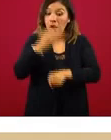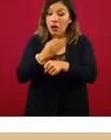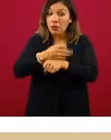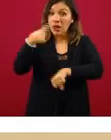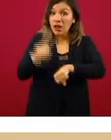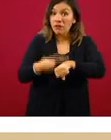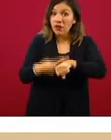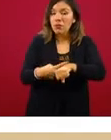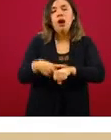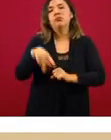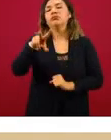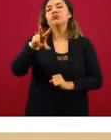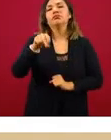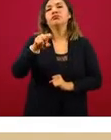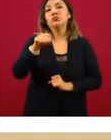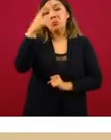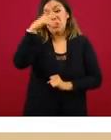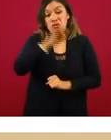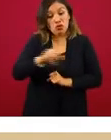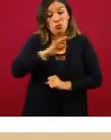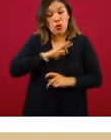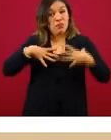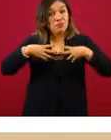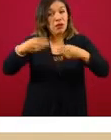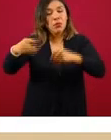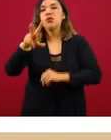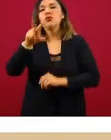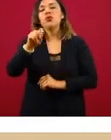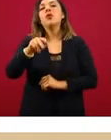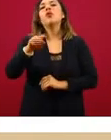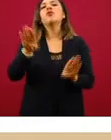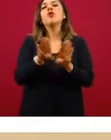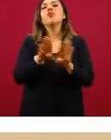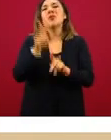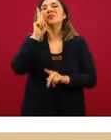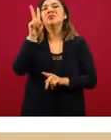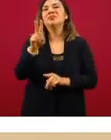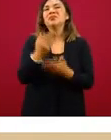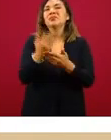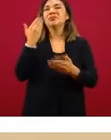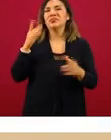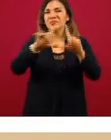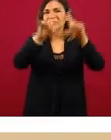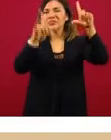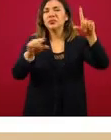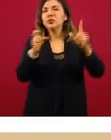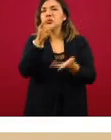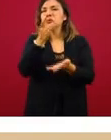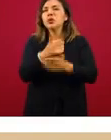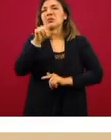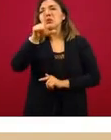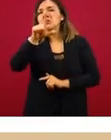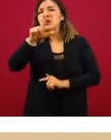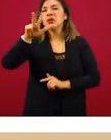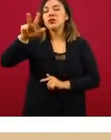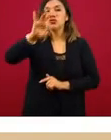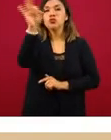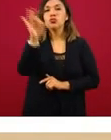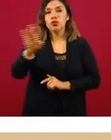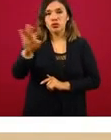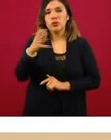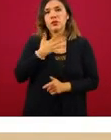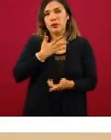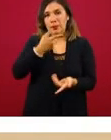momento tienen la capacidad de transmitir la enfermedad, como lo veíamos en el general, solo entre un 17 y